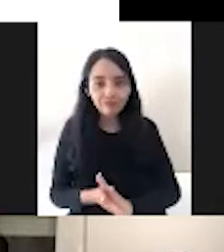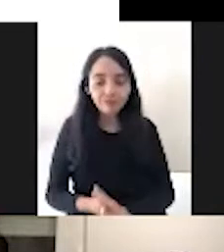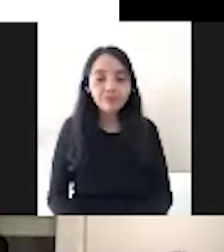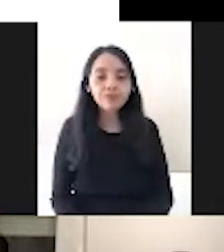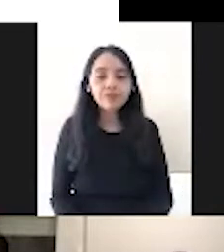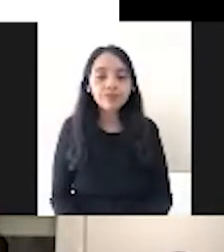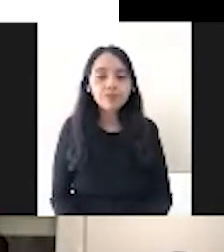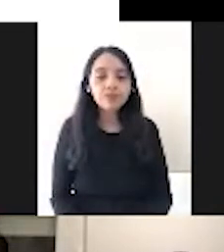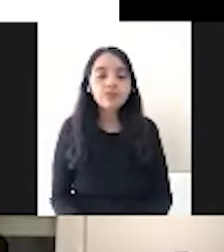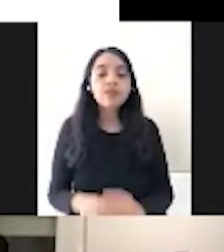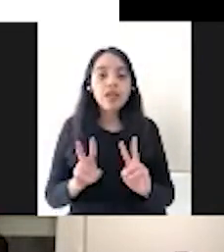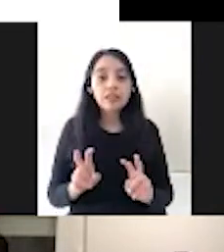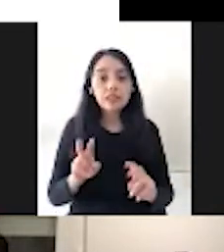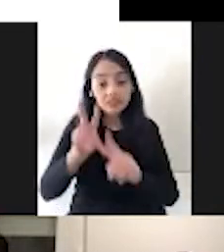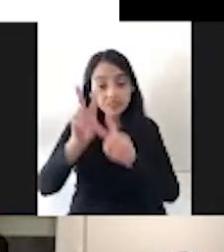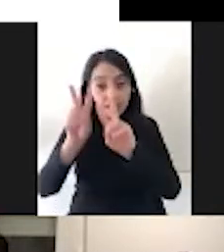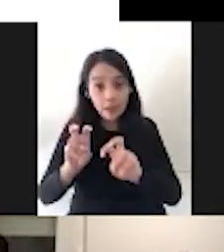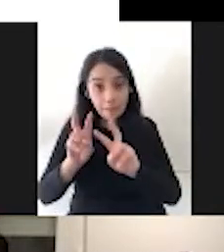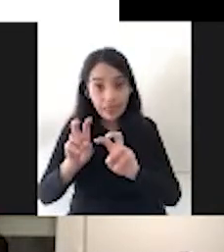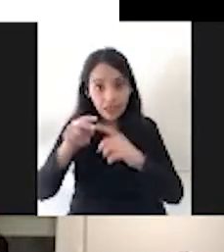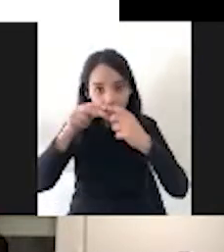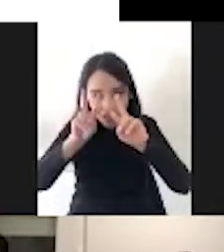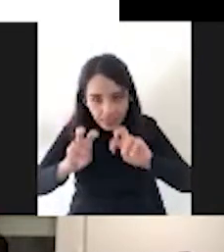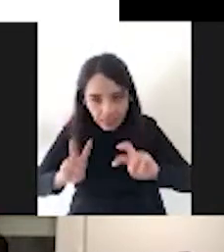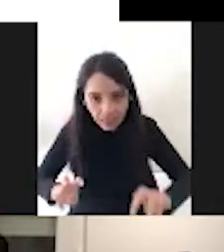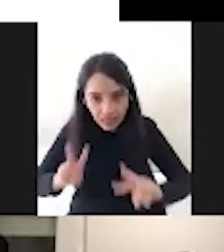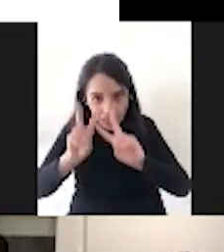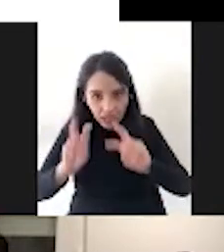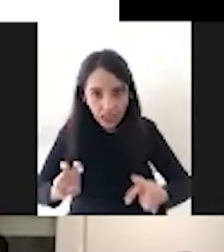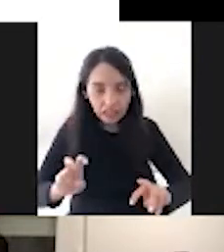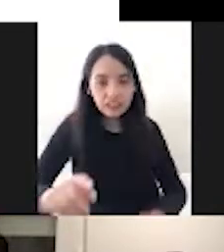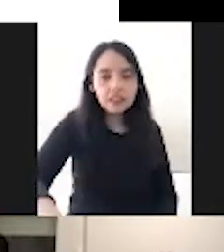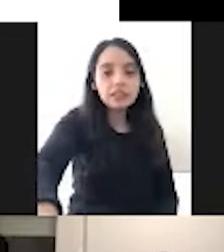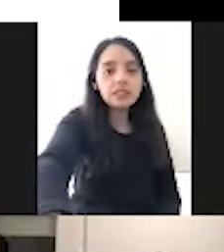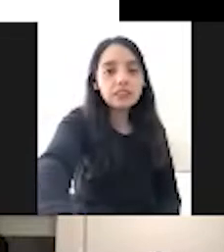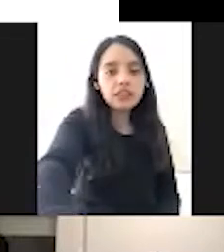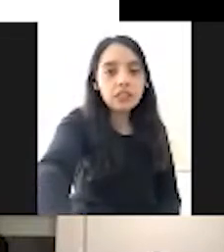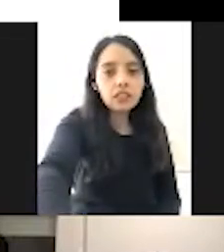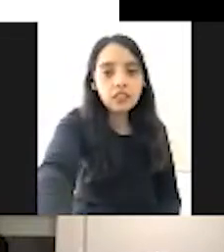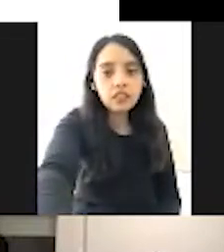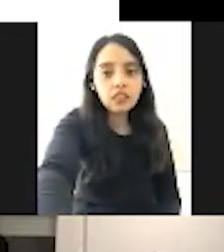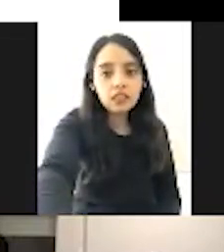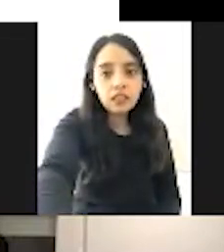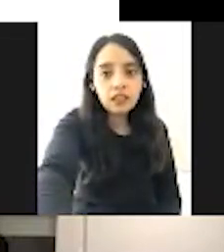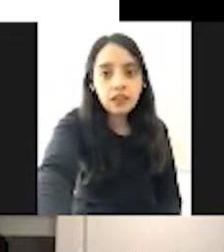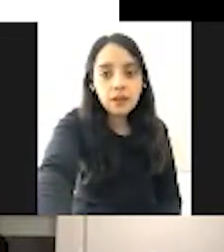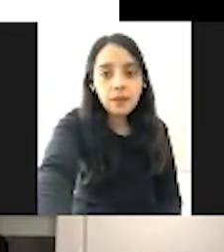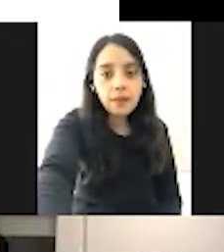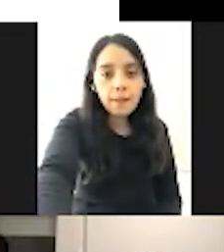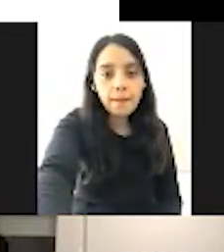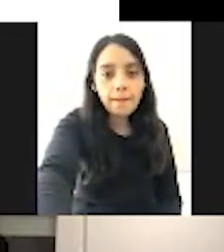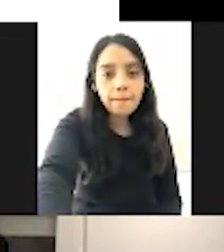las temáticas indagadas dentro del trabajo de campo, bueno, estas son un poco las temáticas que se